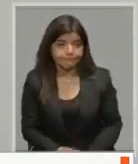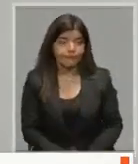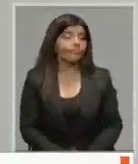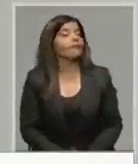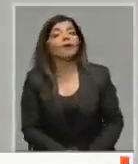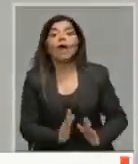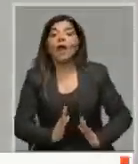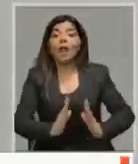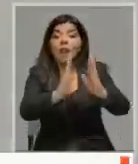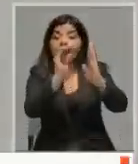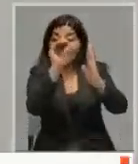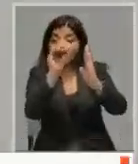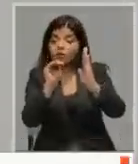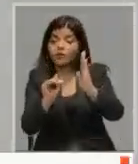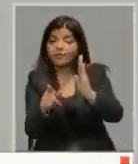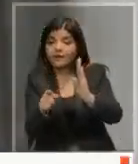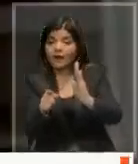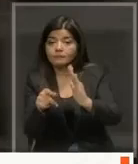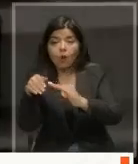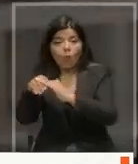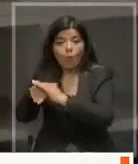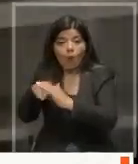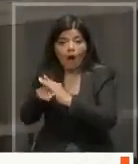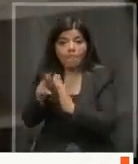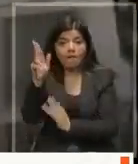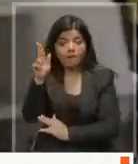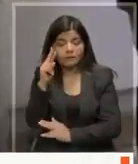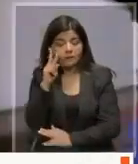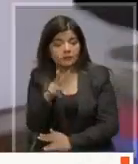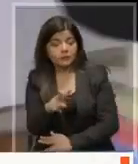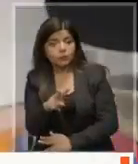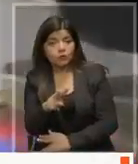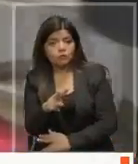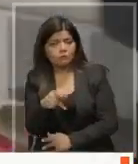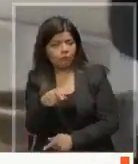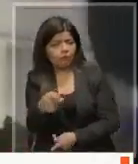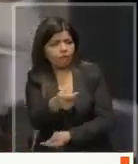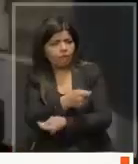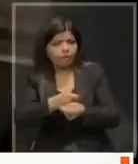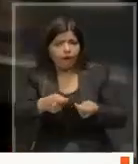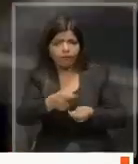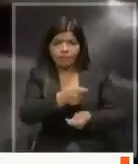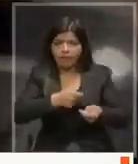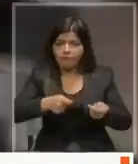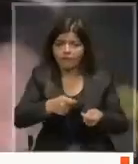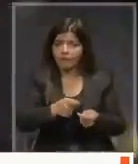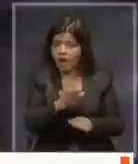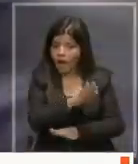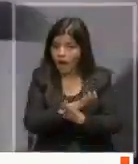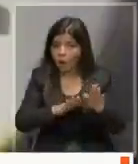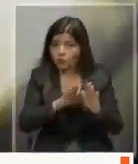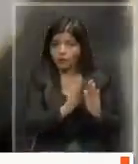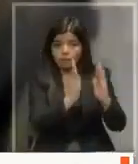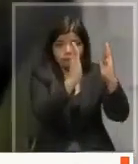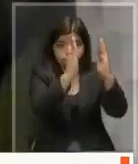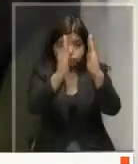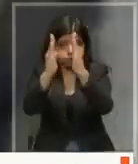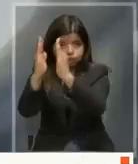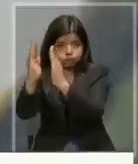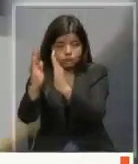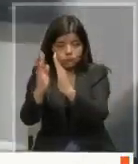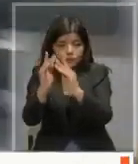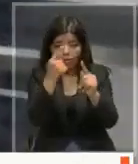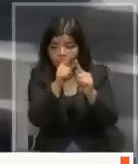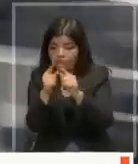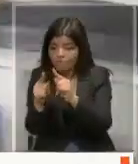La bodega donde estaban las armas acopiadas parecía un verdadero salón de ventas, bien resguardadas y en gabinetes, diferenciadas